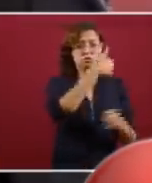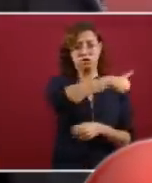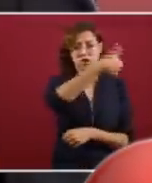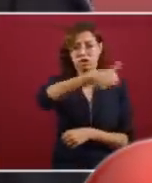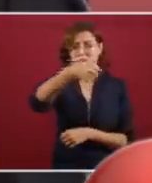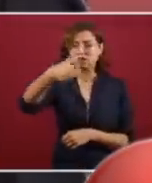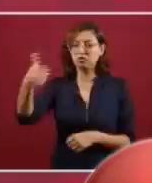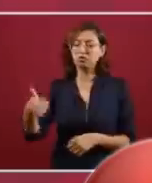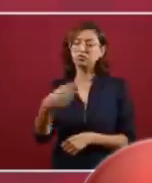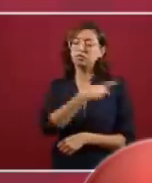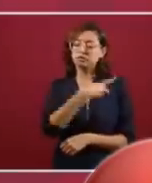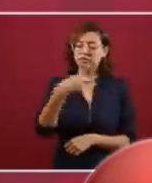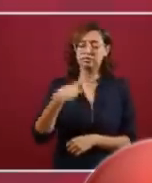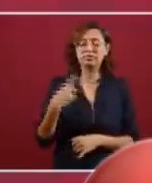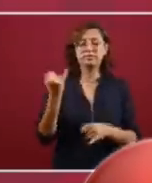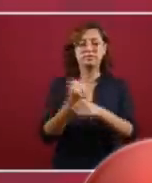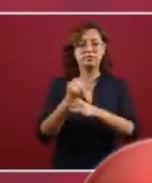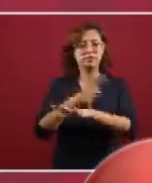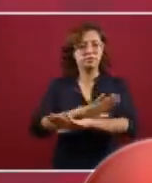a los ciudadanos,